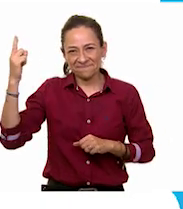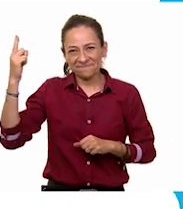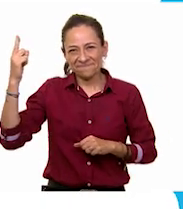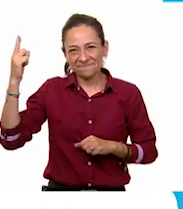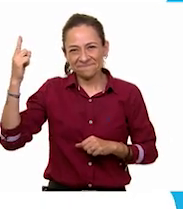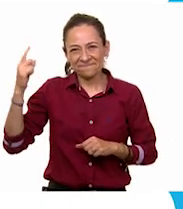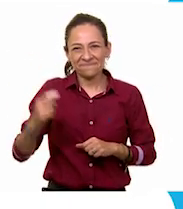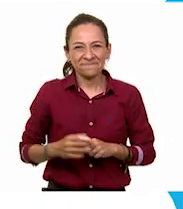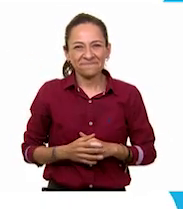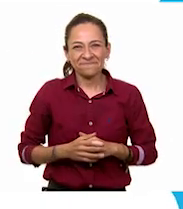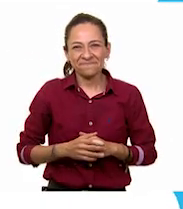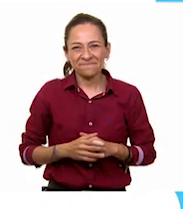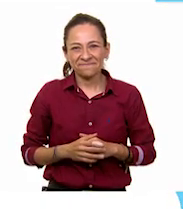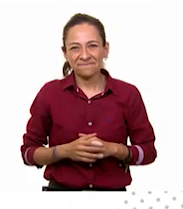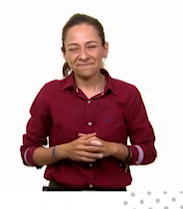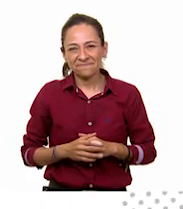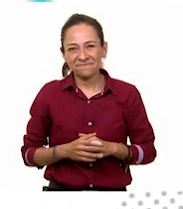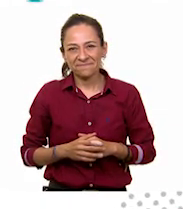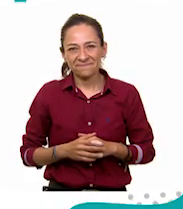.mx